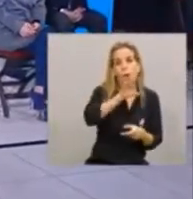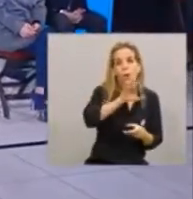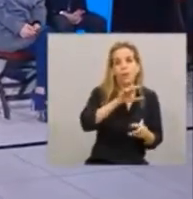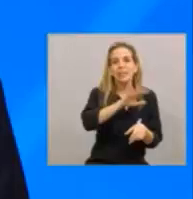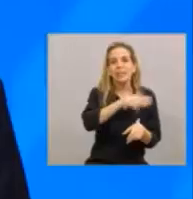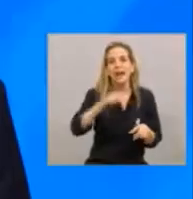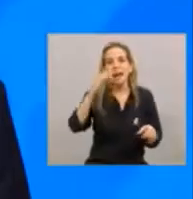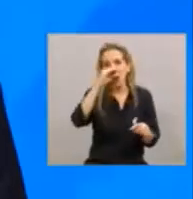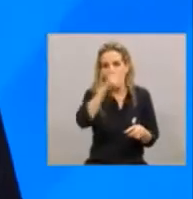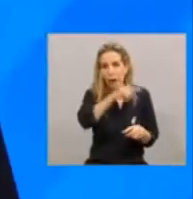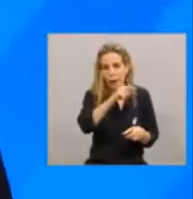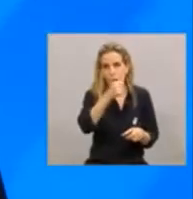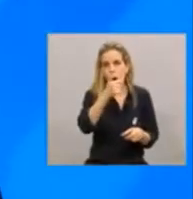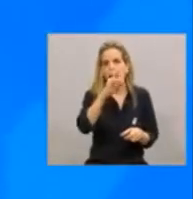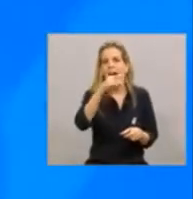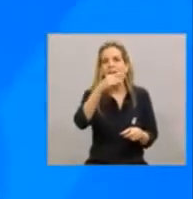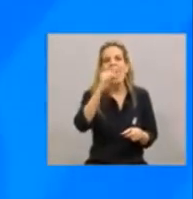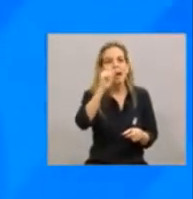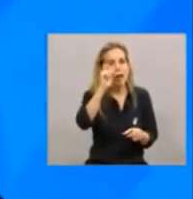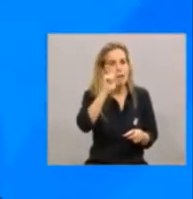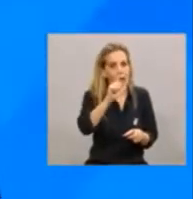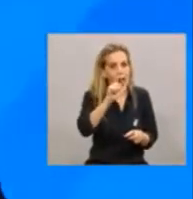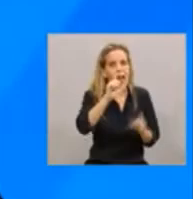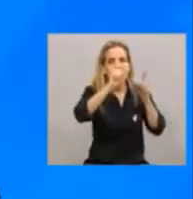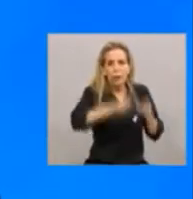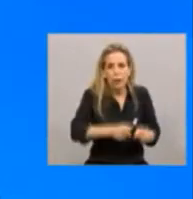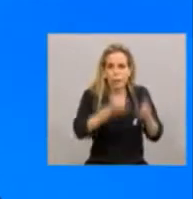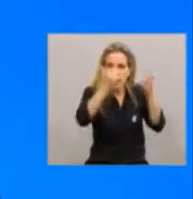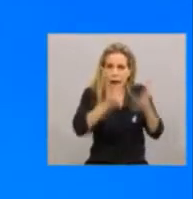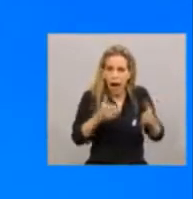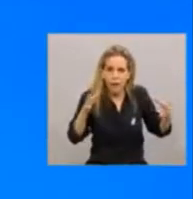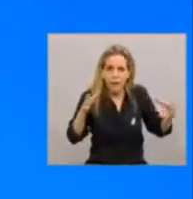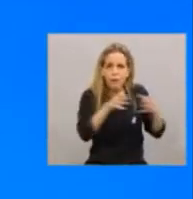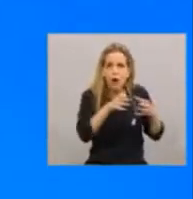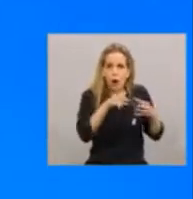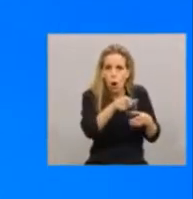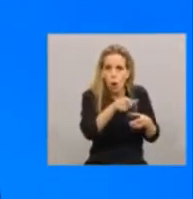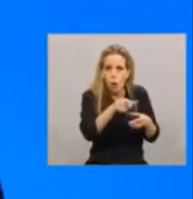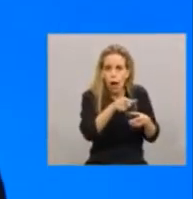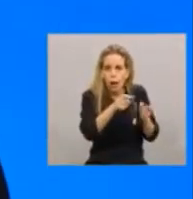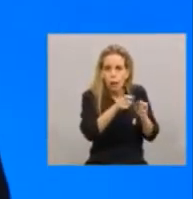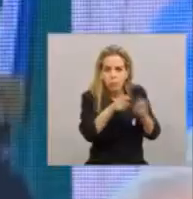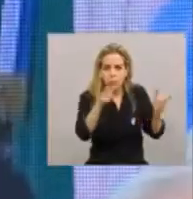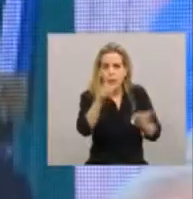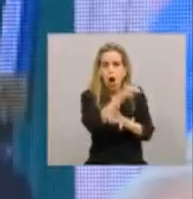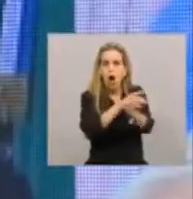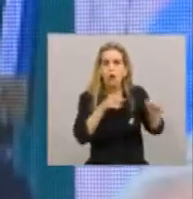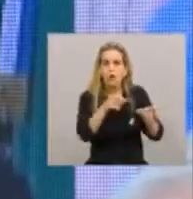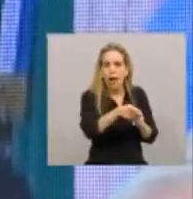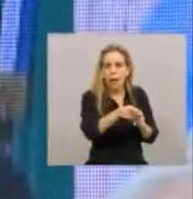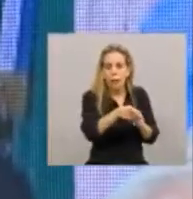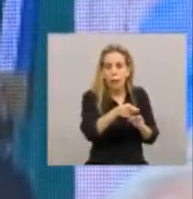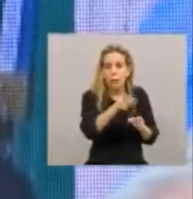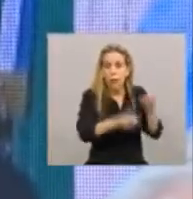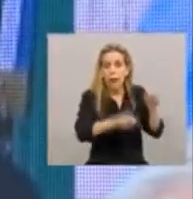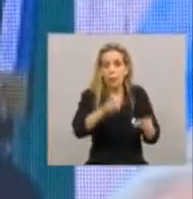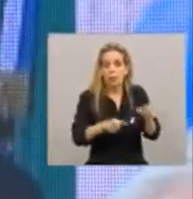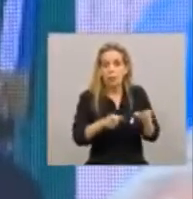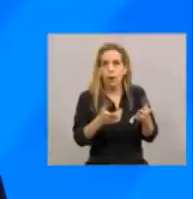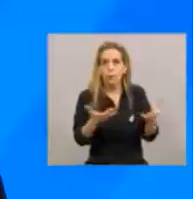focos que asoman y donde el virus se mete fuertemente y todos reaccionan